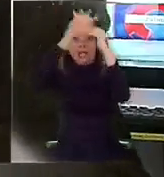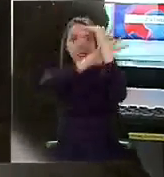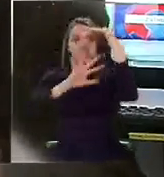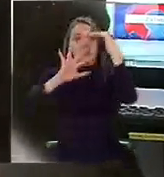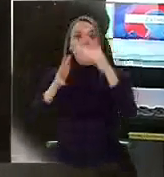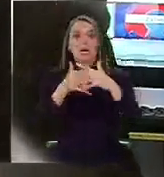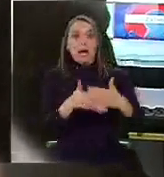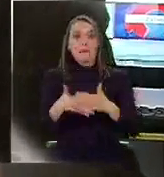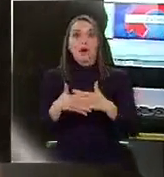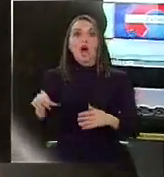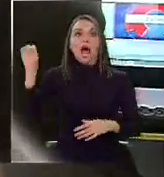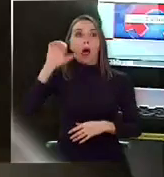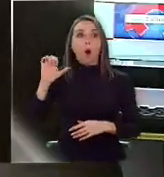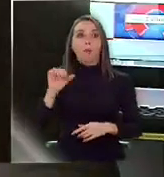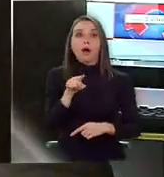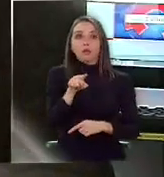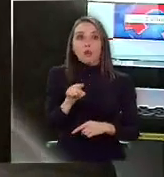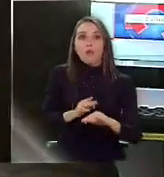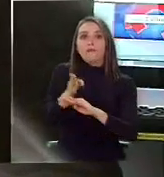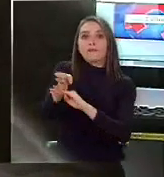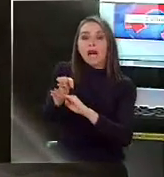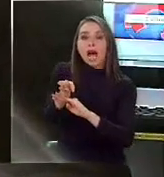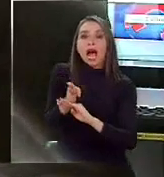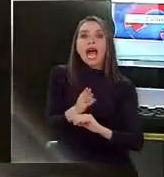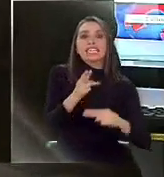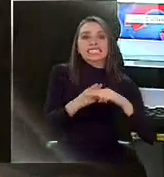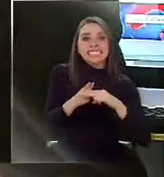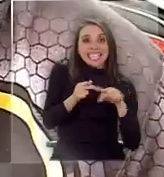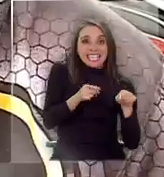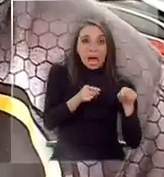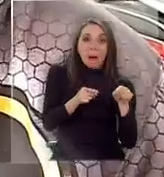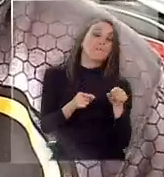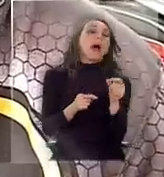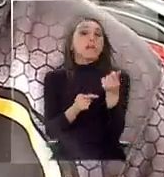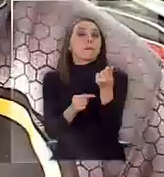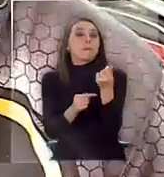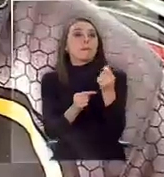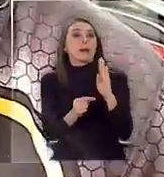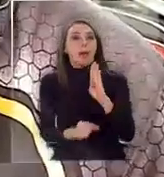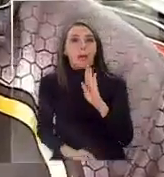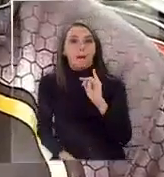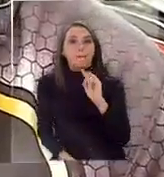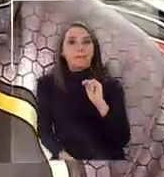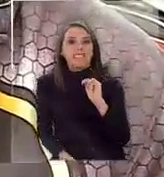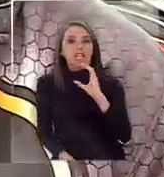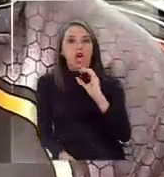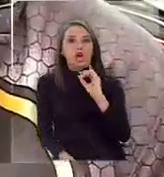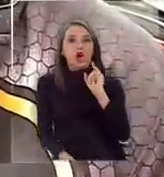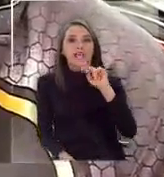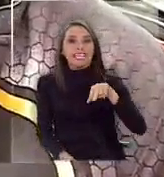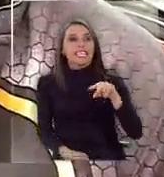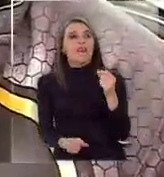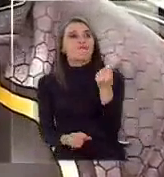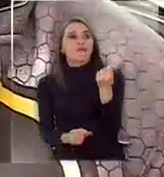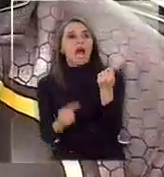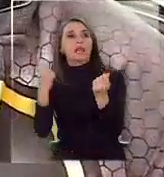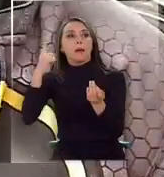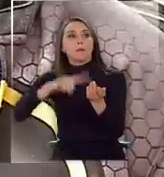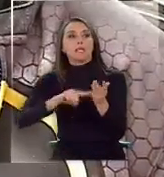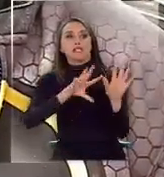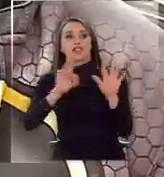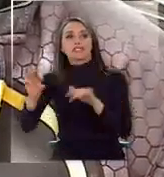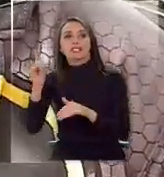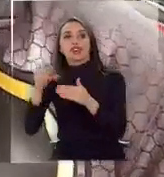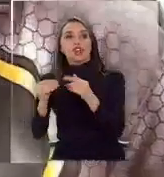Estados Unidos, en Europa, donde tú puedes ir y cambiar los Bitcoins por plata real. Un Bitcoin es equivalente a